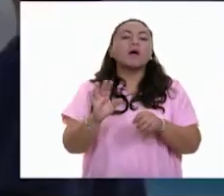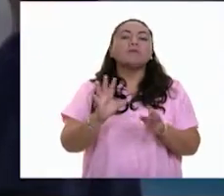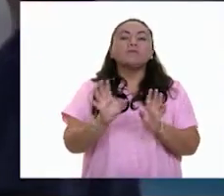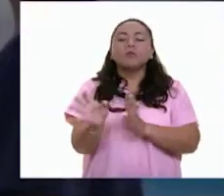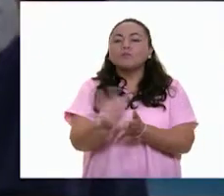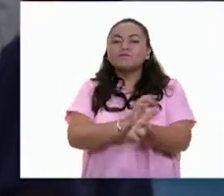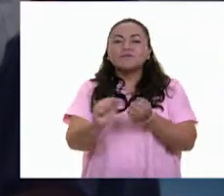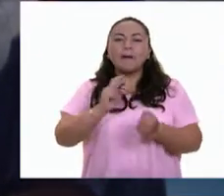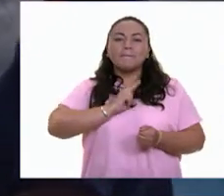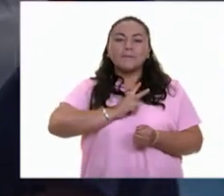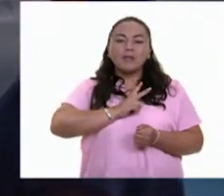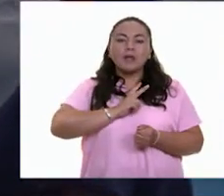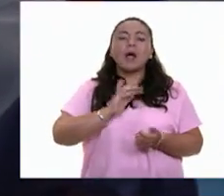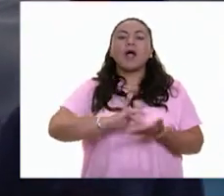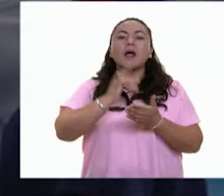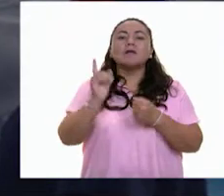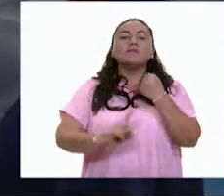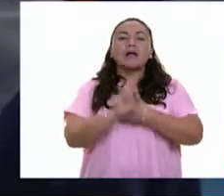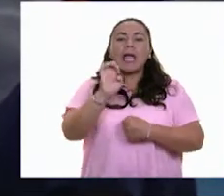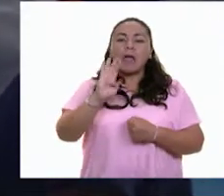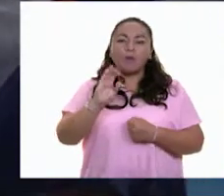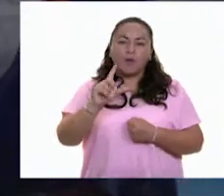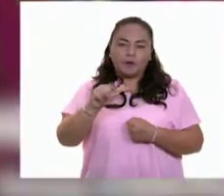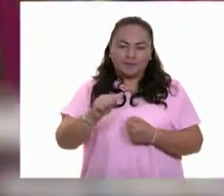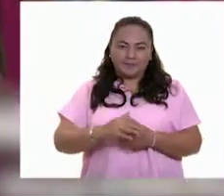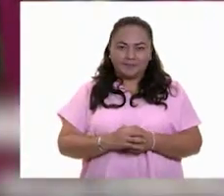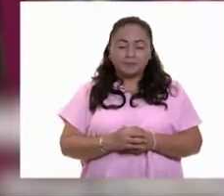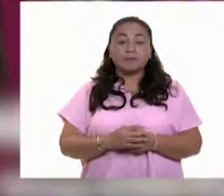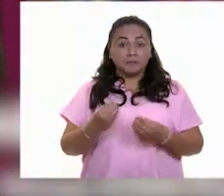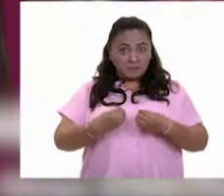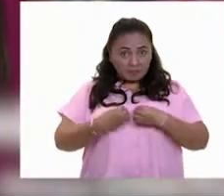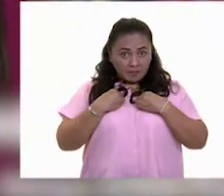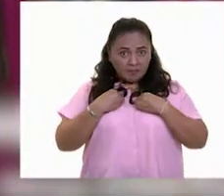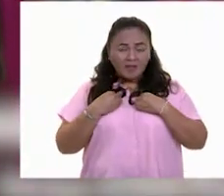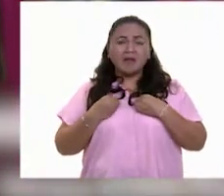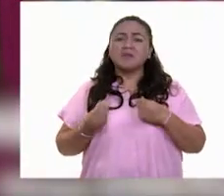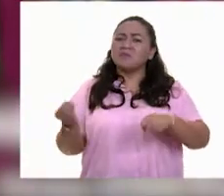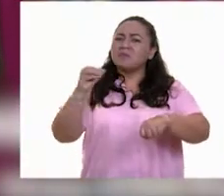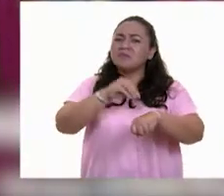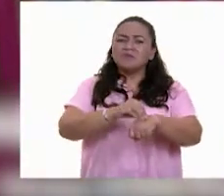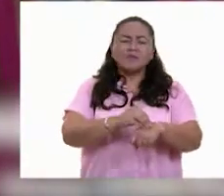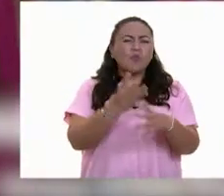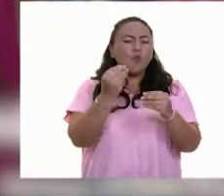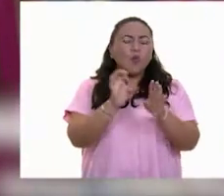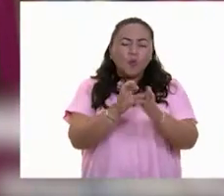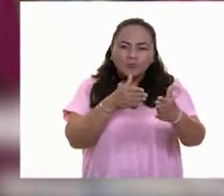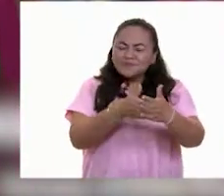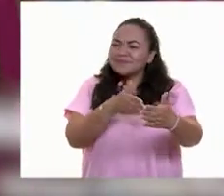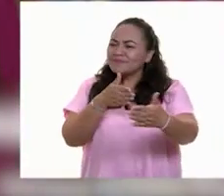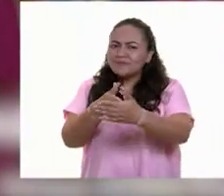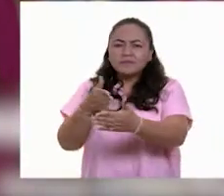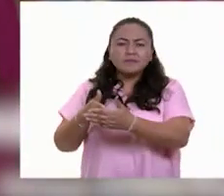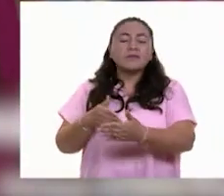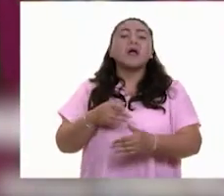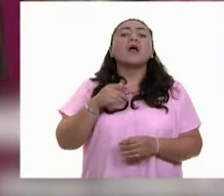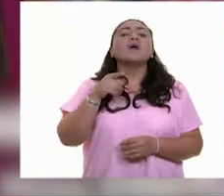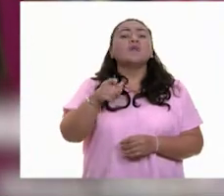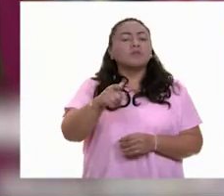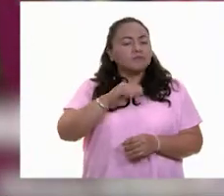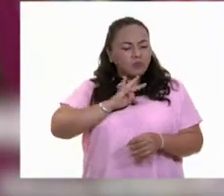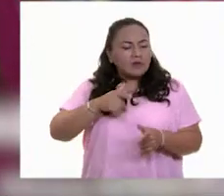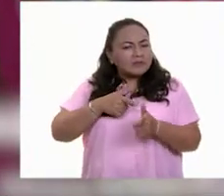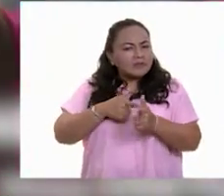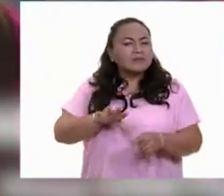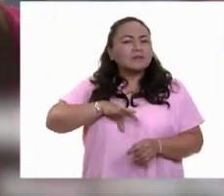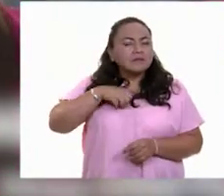virus, ayudando a acabar con una crisis de ébola. La vida te va a poner miles de retos. Está en ti seguir